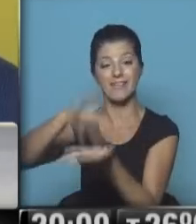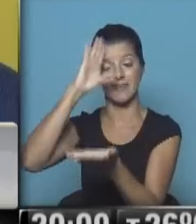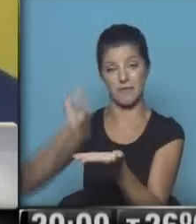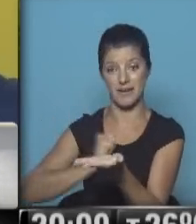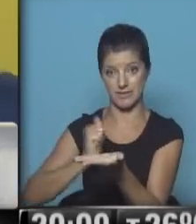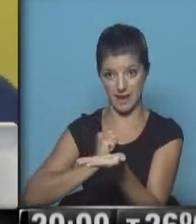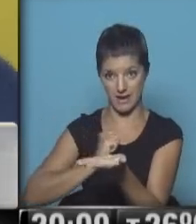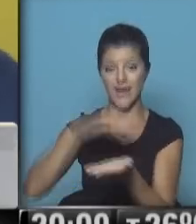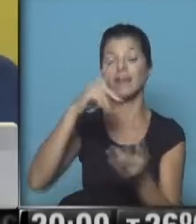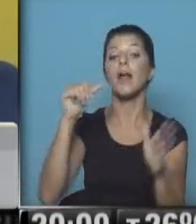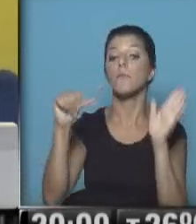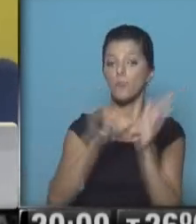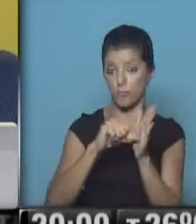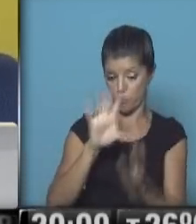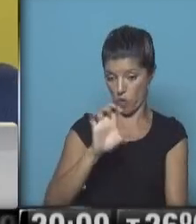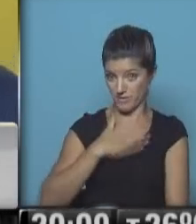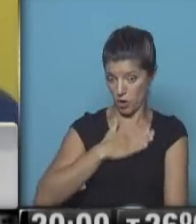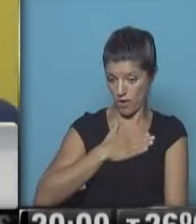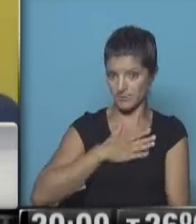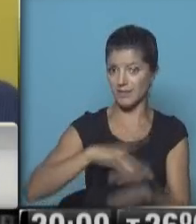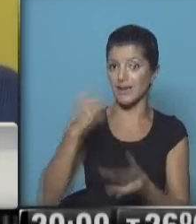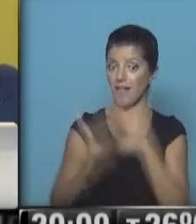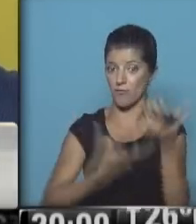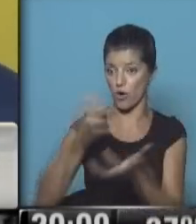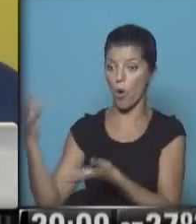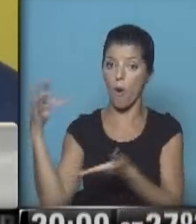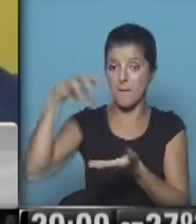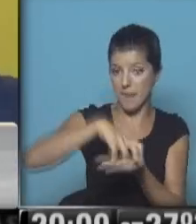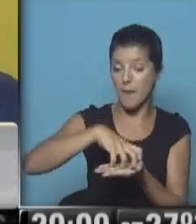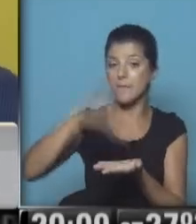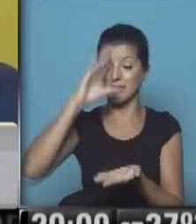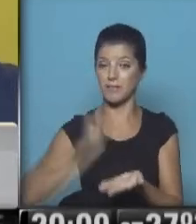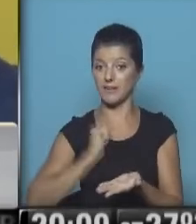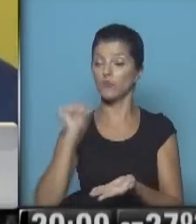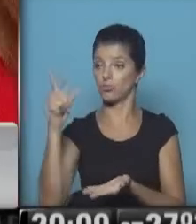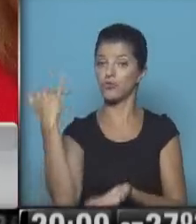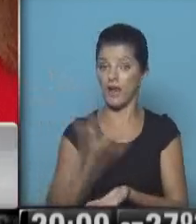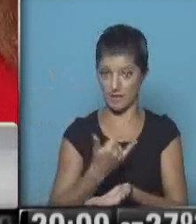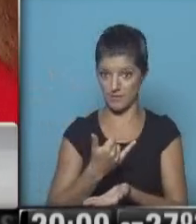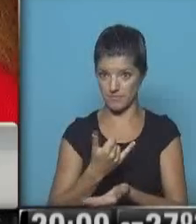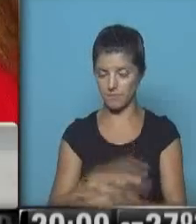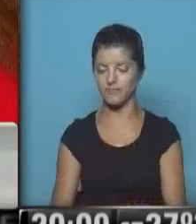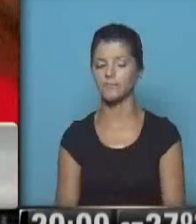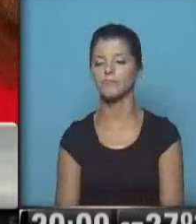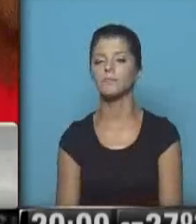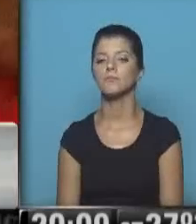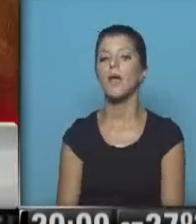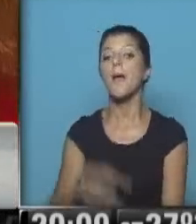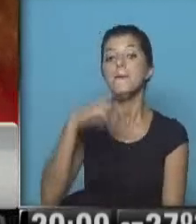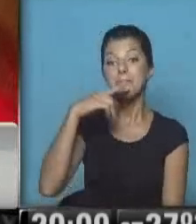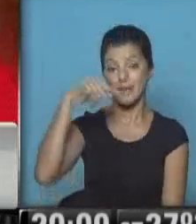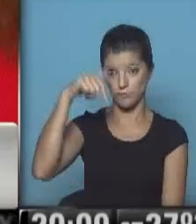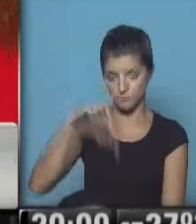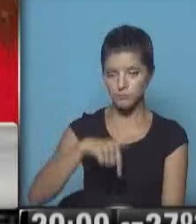provincia de tierra del fuego porque es nuestra provincia de tierra del fuego departamento malvin isla del Atlántico sur este viernes la